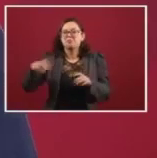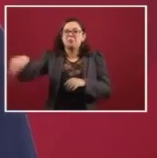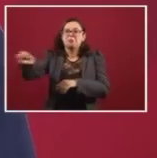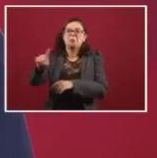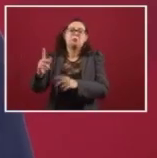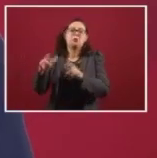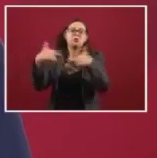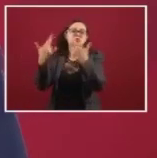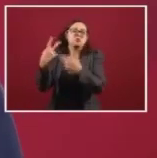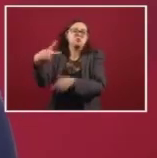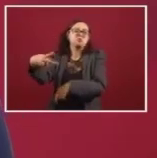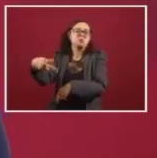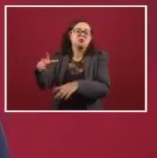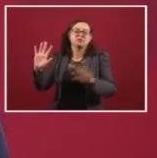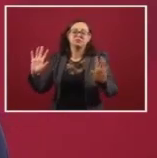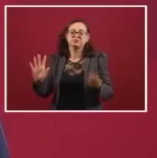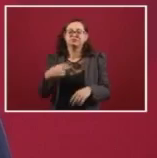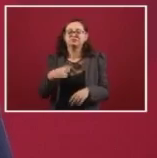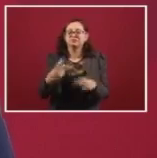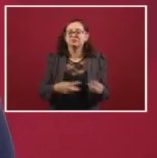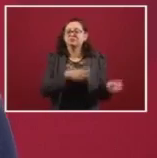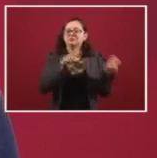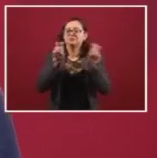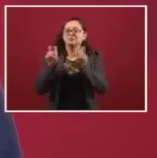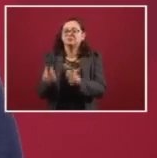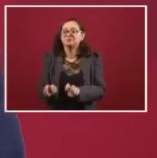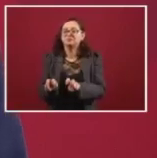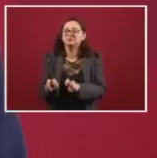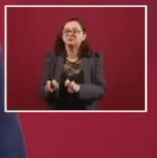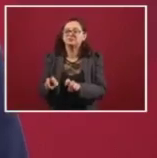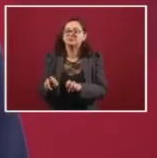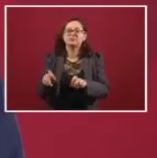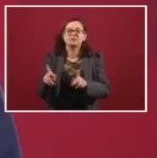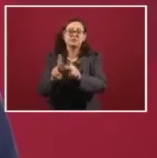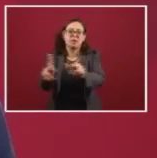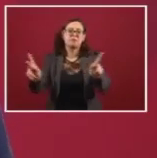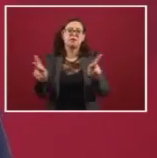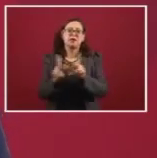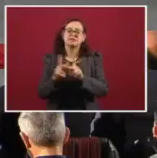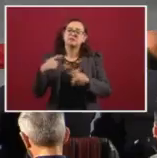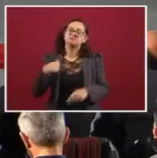Entonces nos vamos al auditorio, a la plaza,